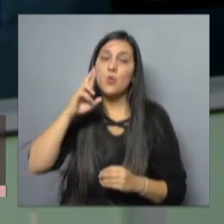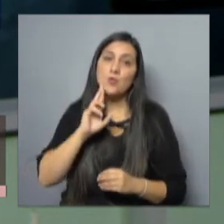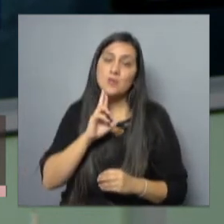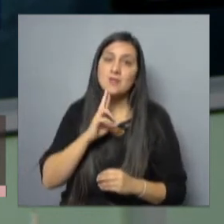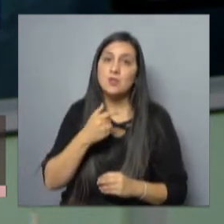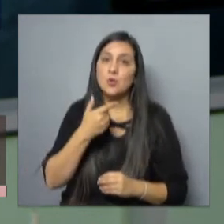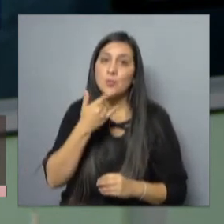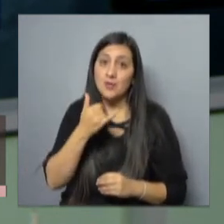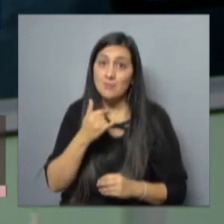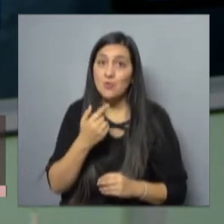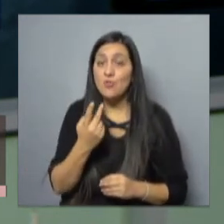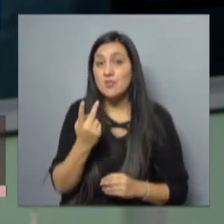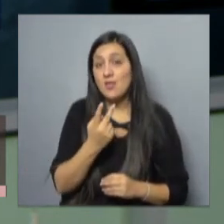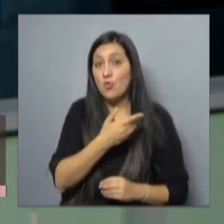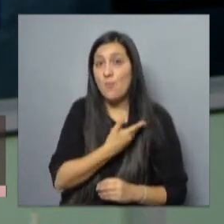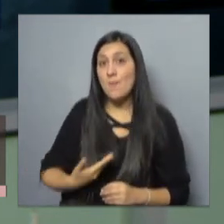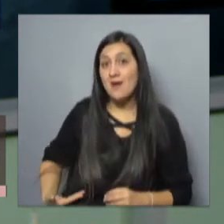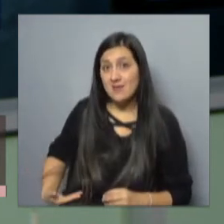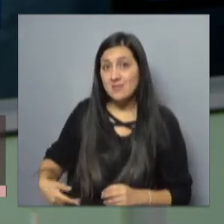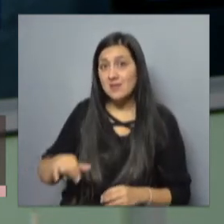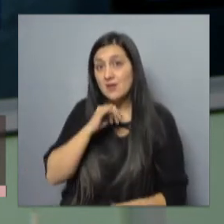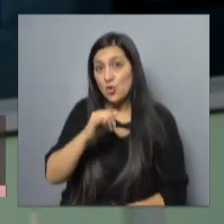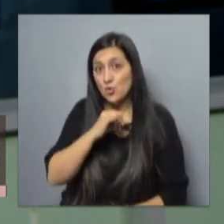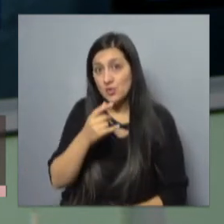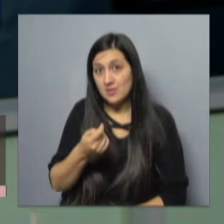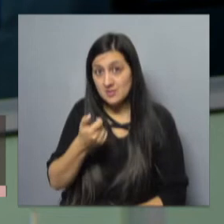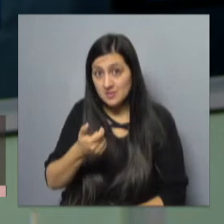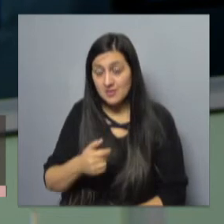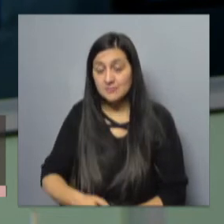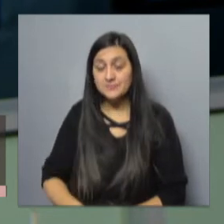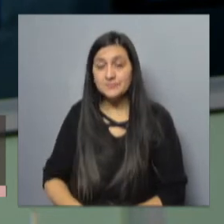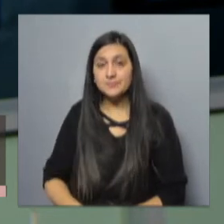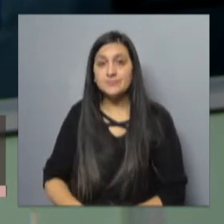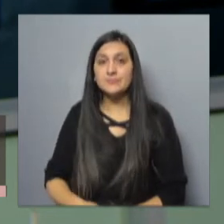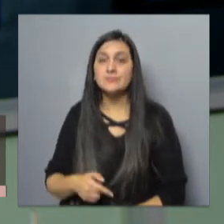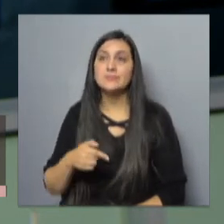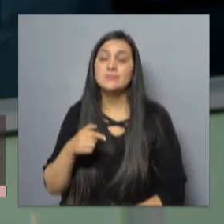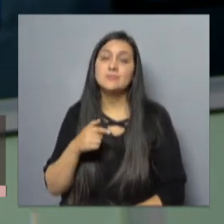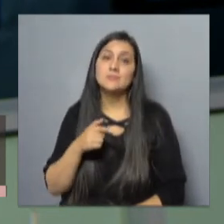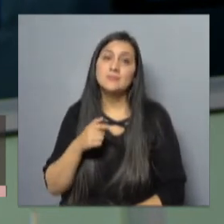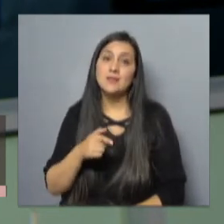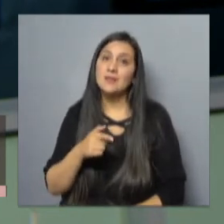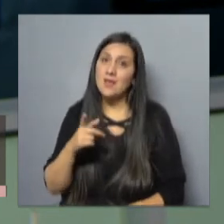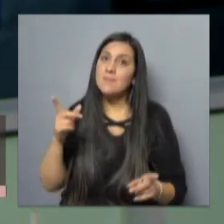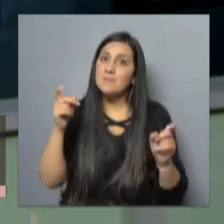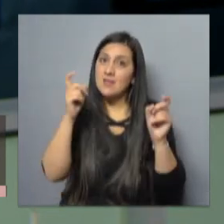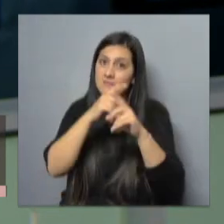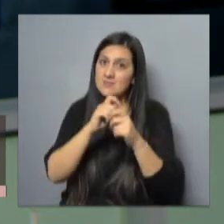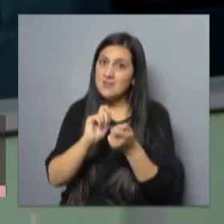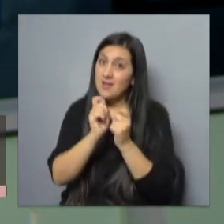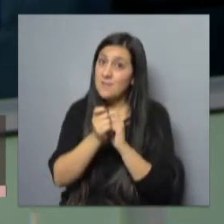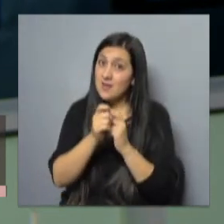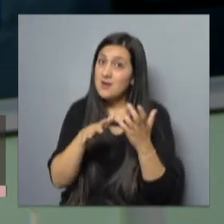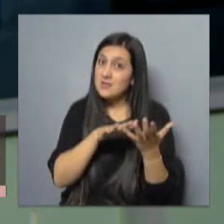como el ejemplo de estas docentes que tú señalabas esté allí diríamos que es más difícil de revertir